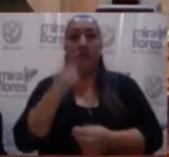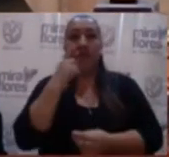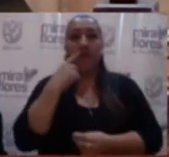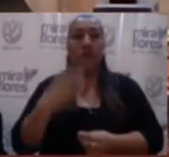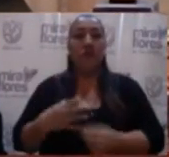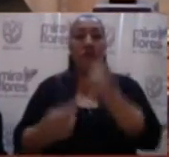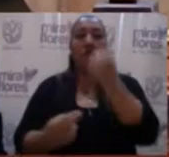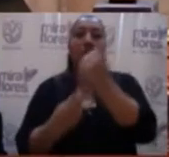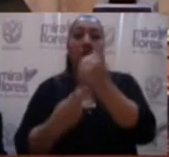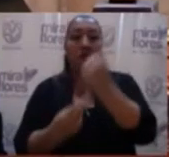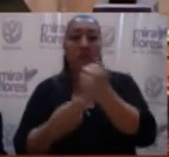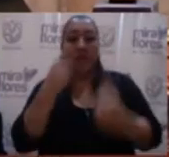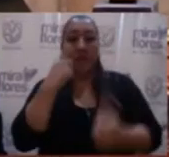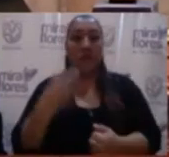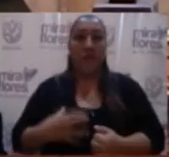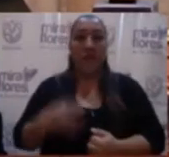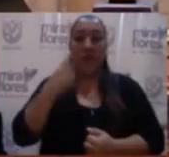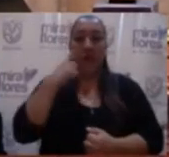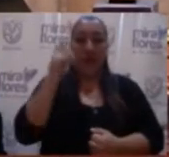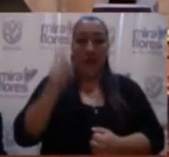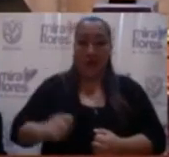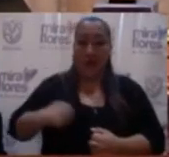alcalde.